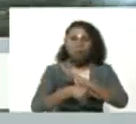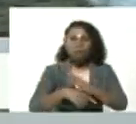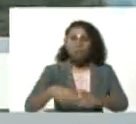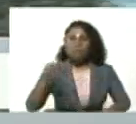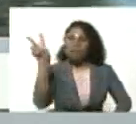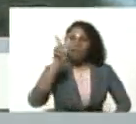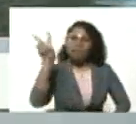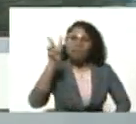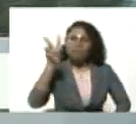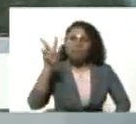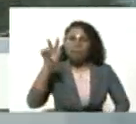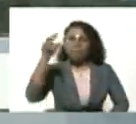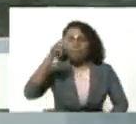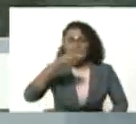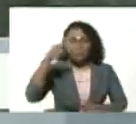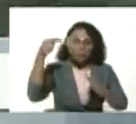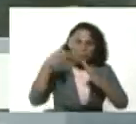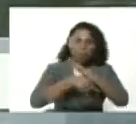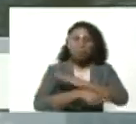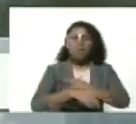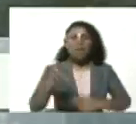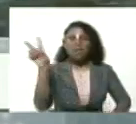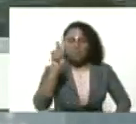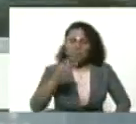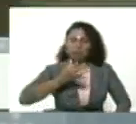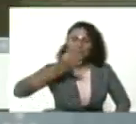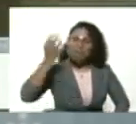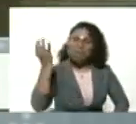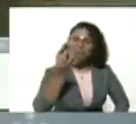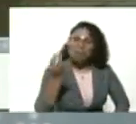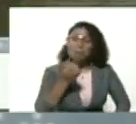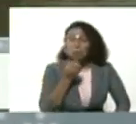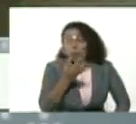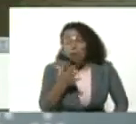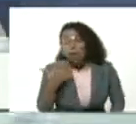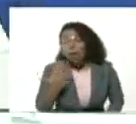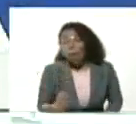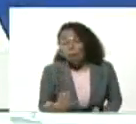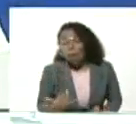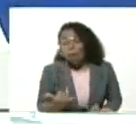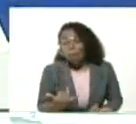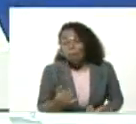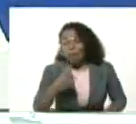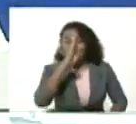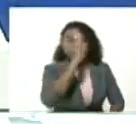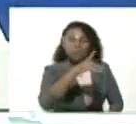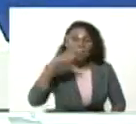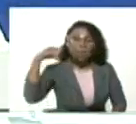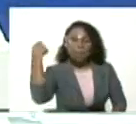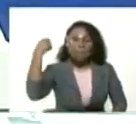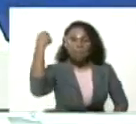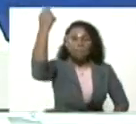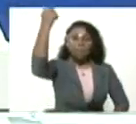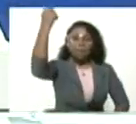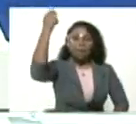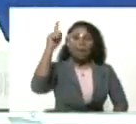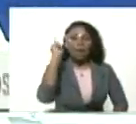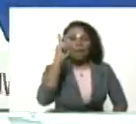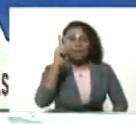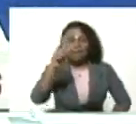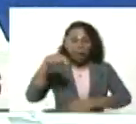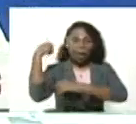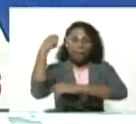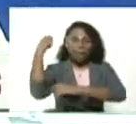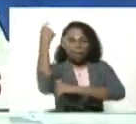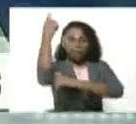Venezuela, profunda de la Venezuela de verdad. Bueno, vámonos directo al Apure, allá en San Fernando de